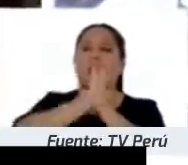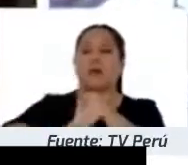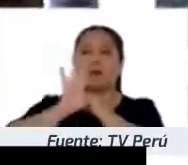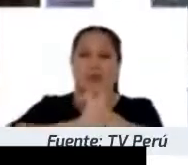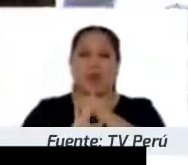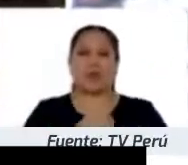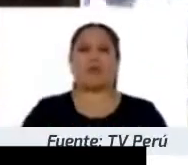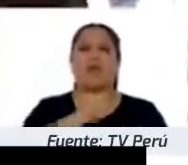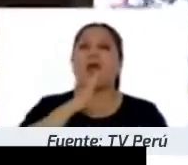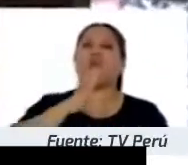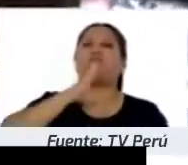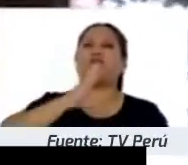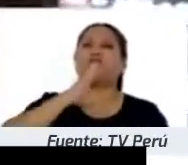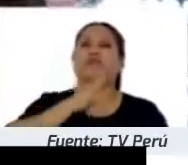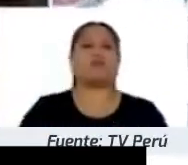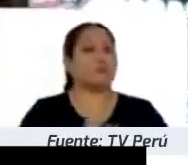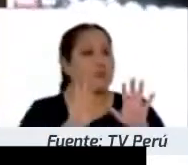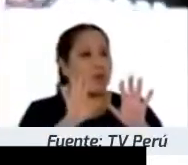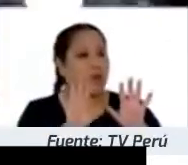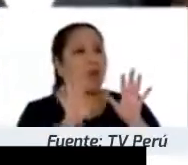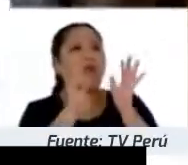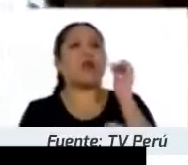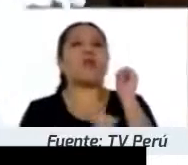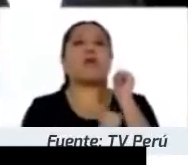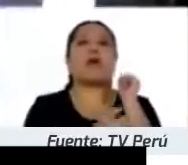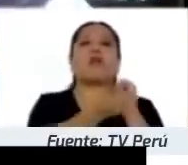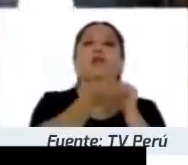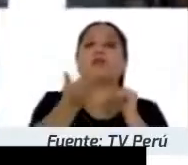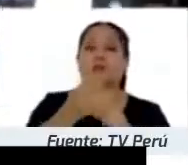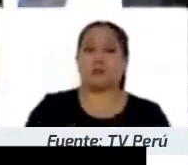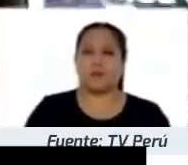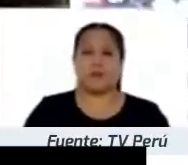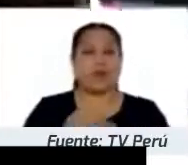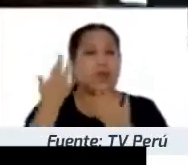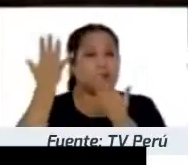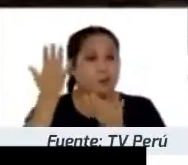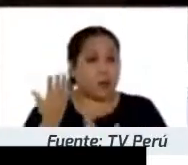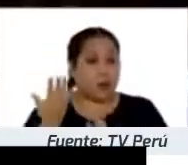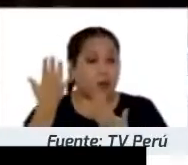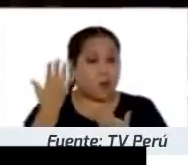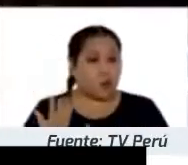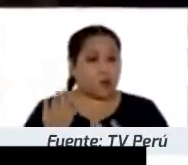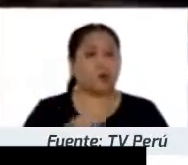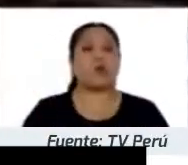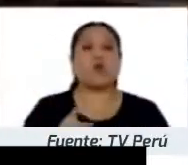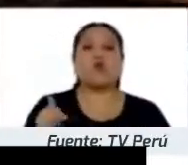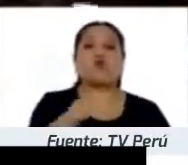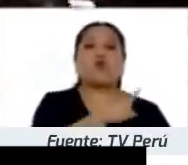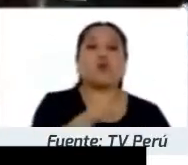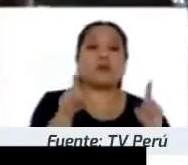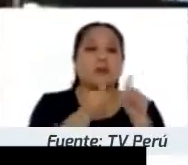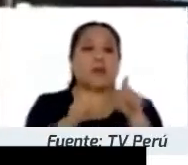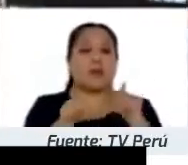compatriotas, queridos hermanos, esperamos que ustedes